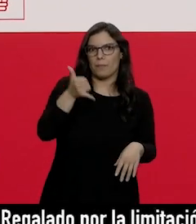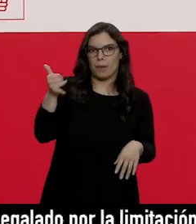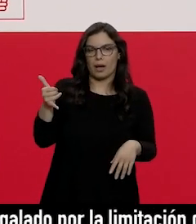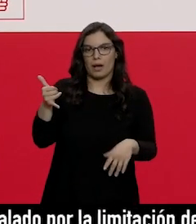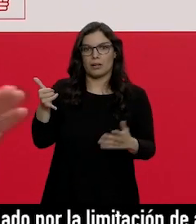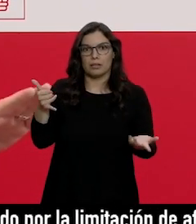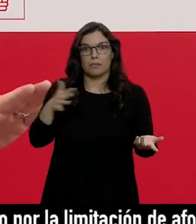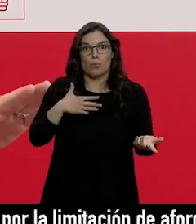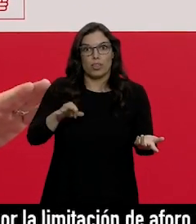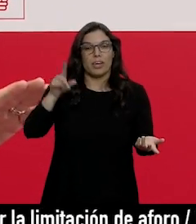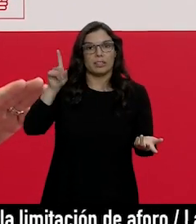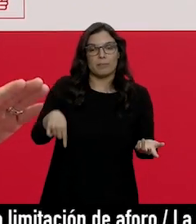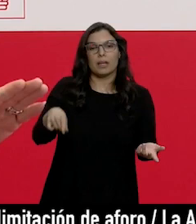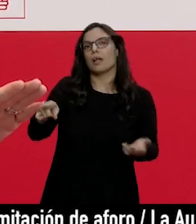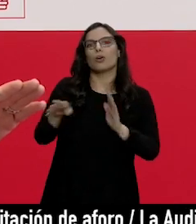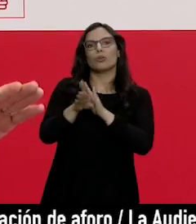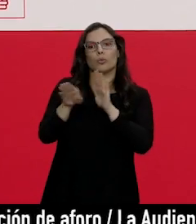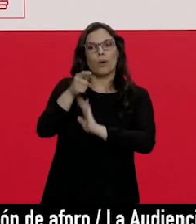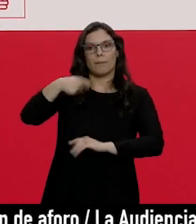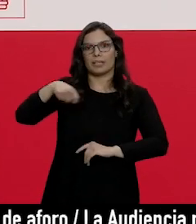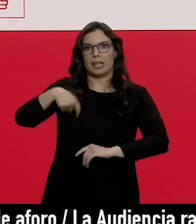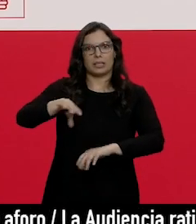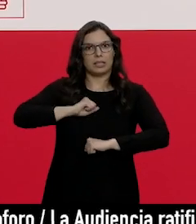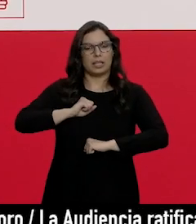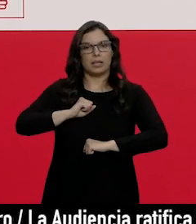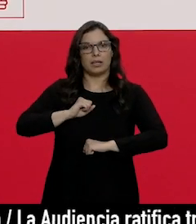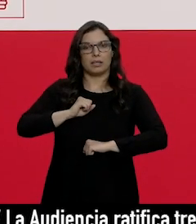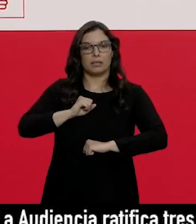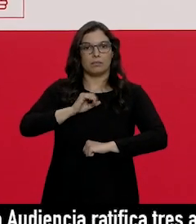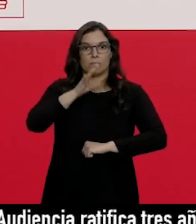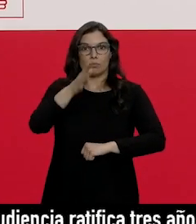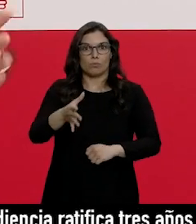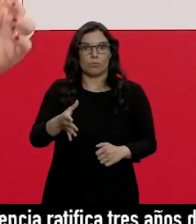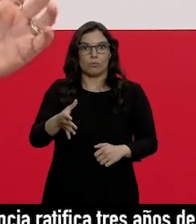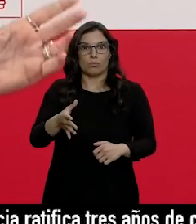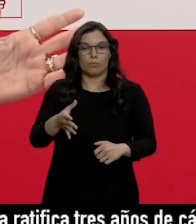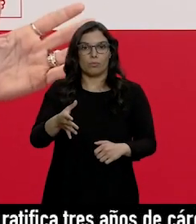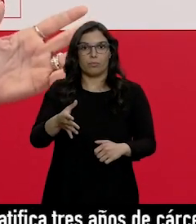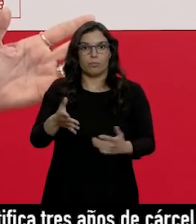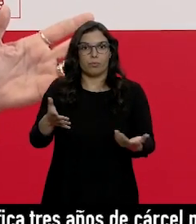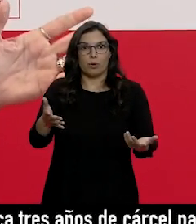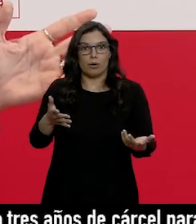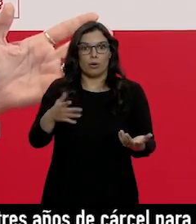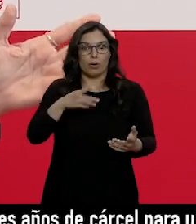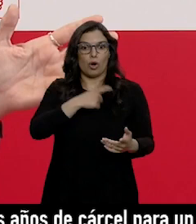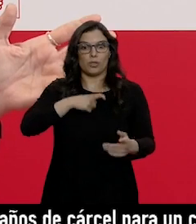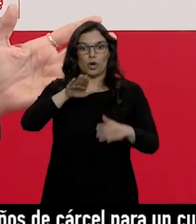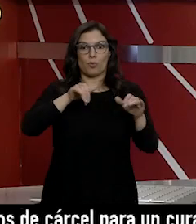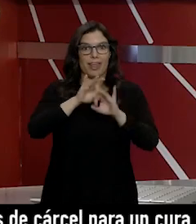Pudo también haber mantenido la presidencia de la comisión porque no se convocó ni una sola